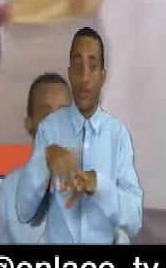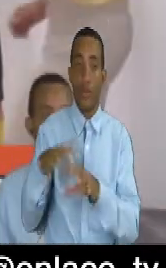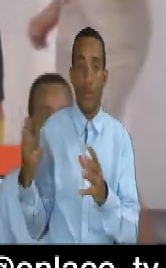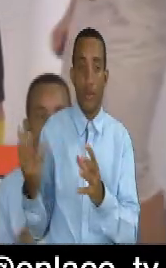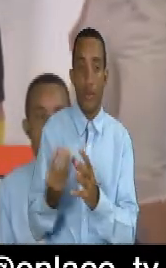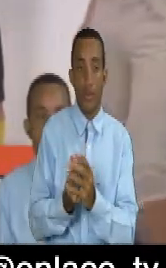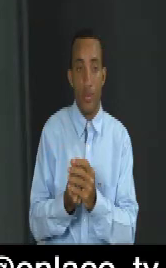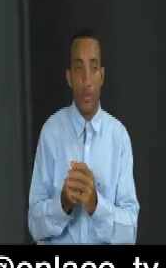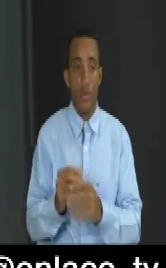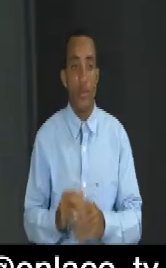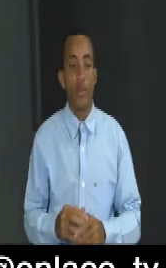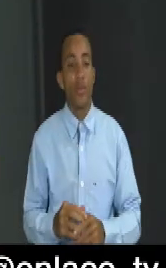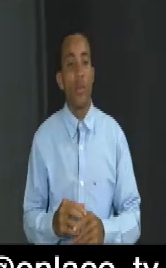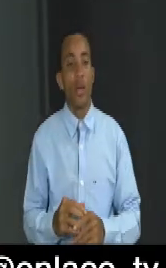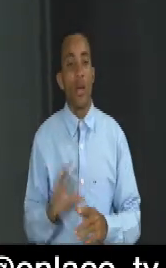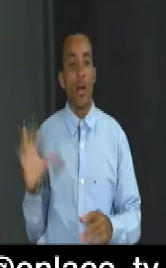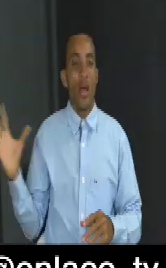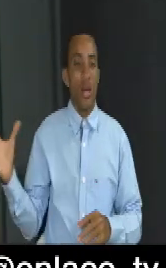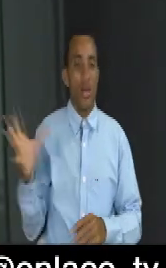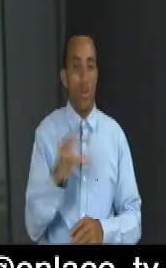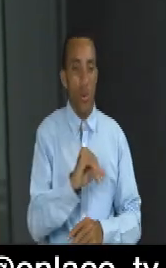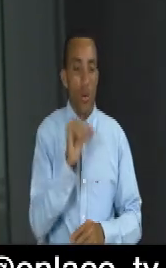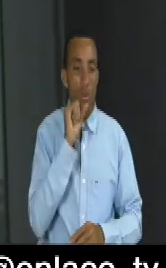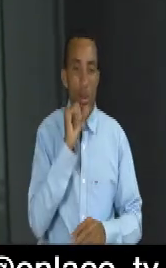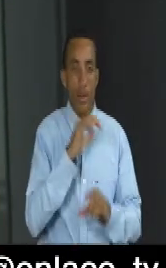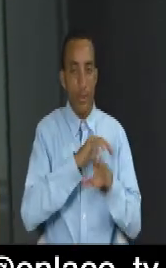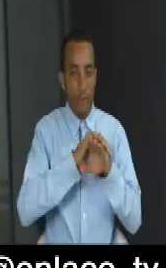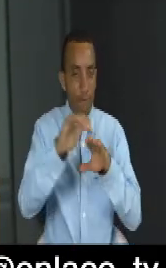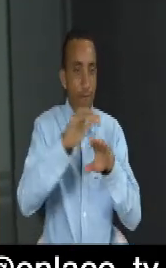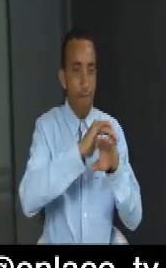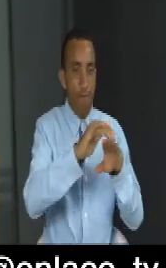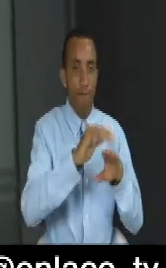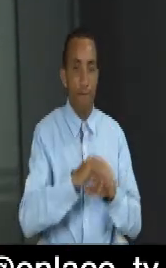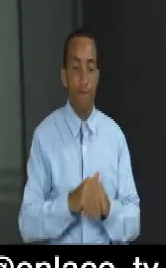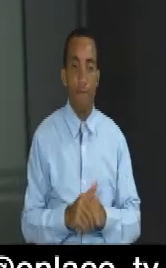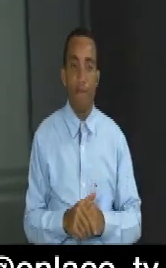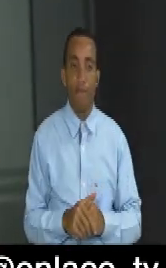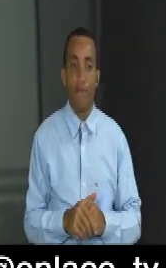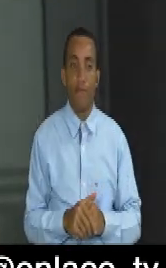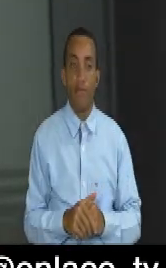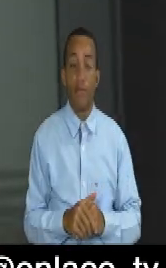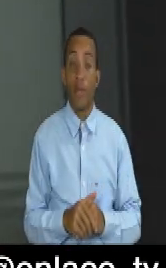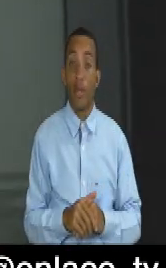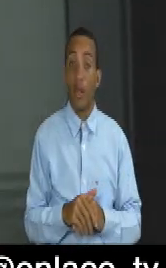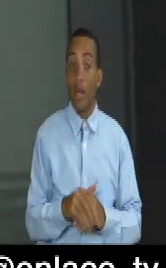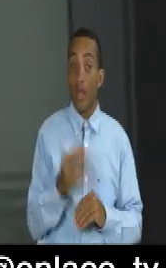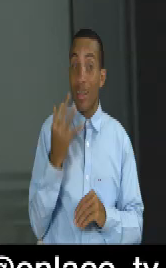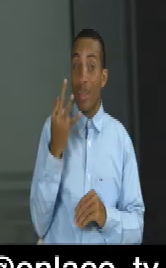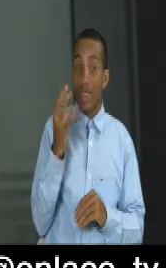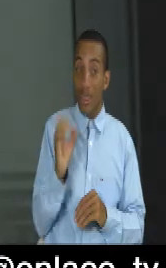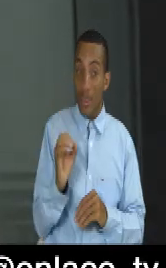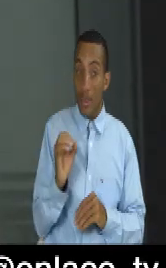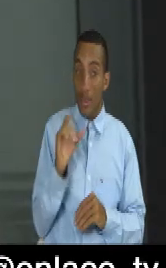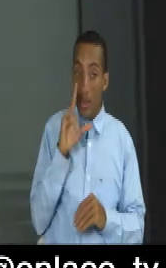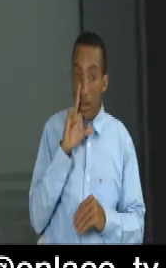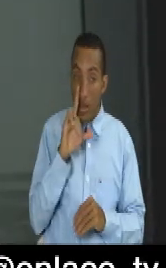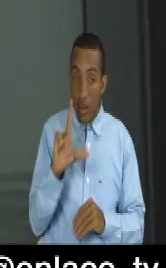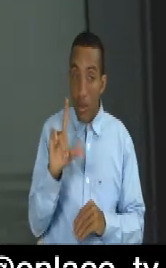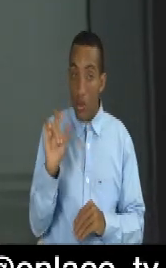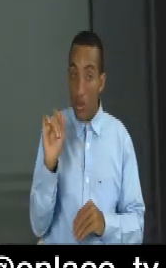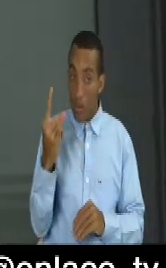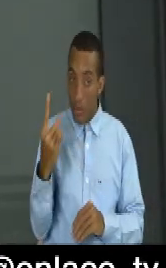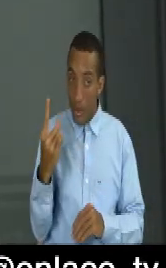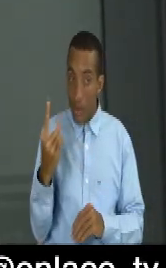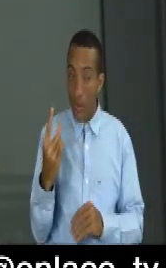teatro. Estamos invitando a todos los barranqueños para que el 30 y el 1 de julio nos acompañen